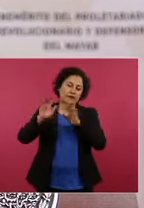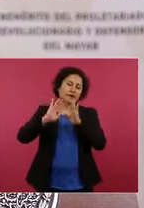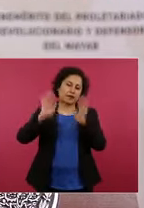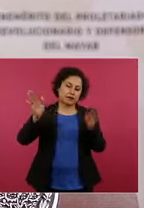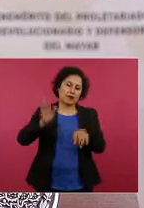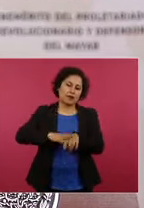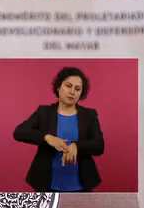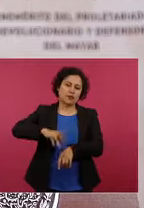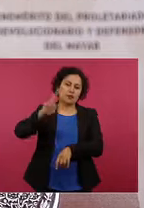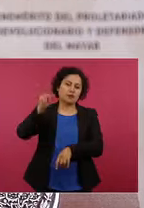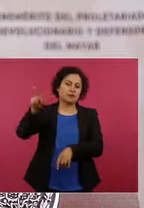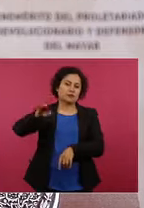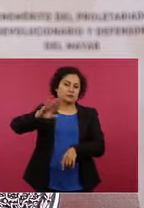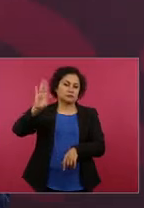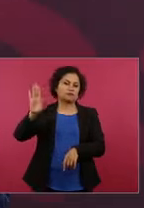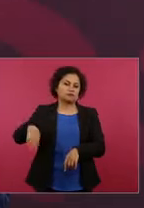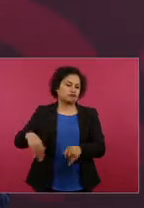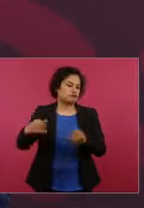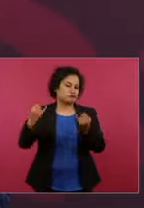agradable.